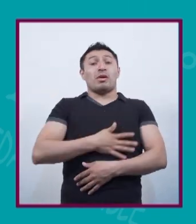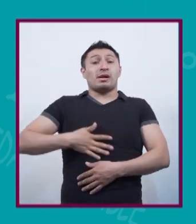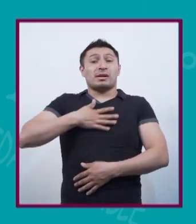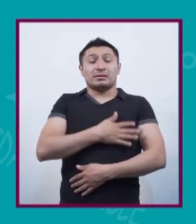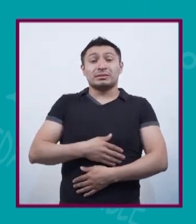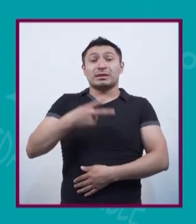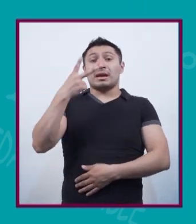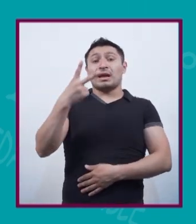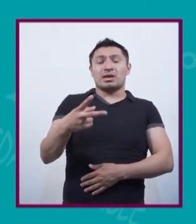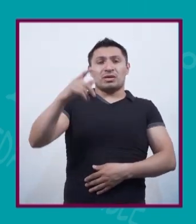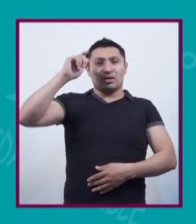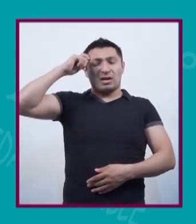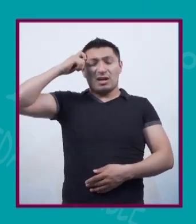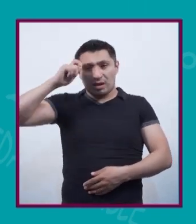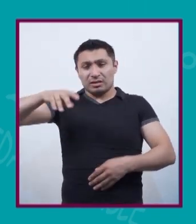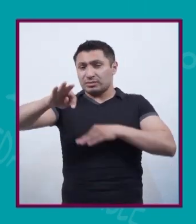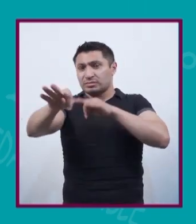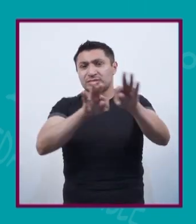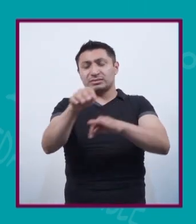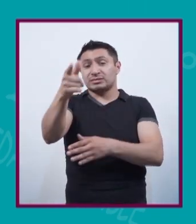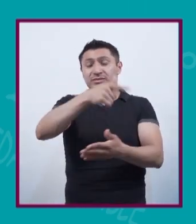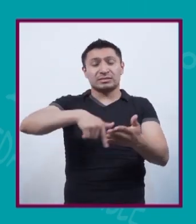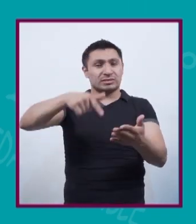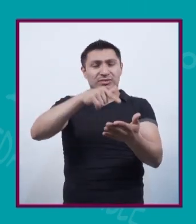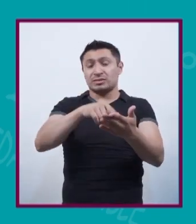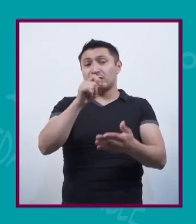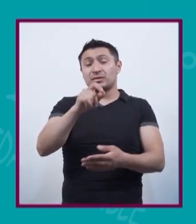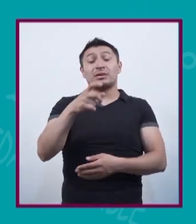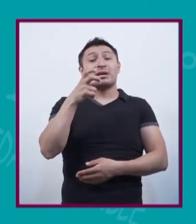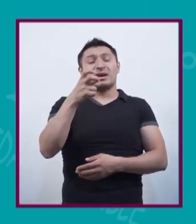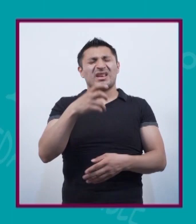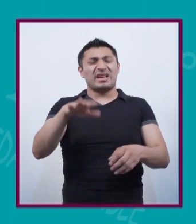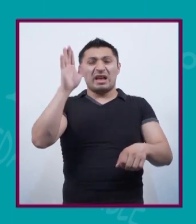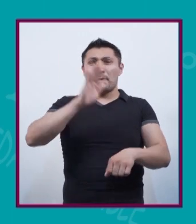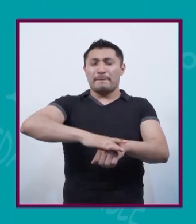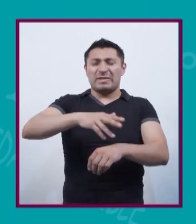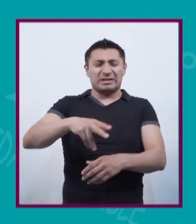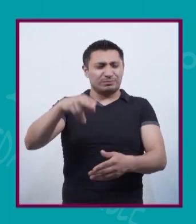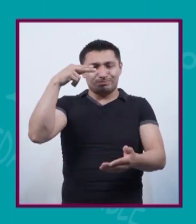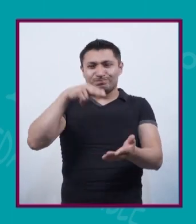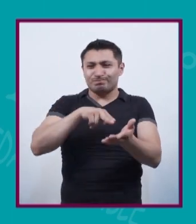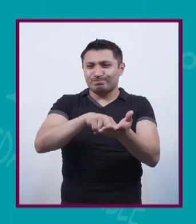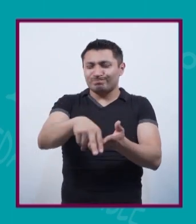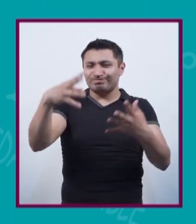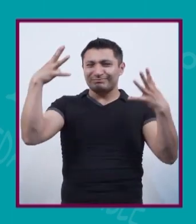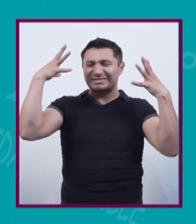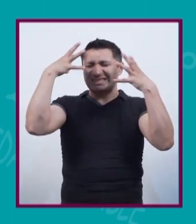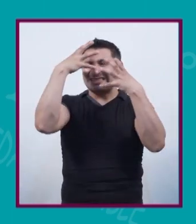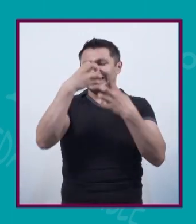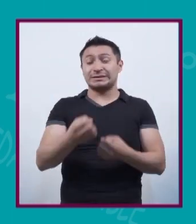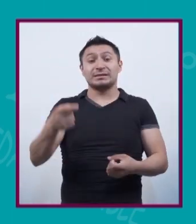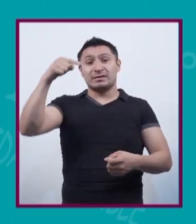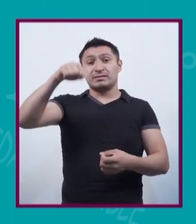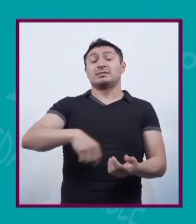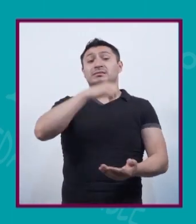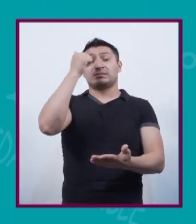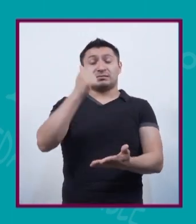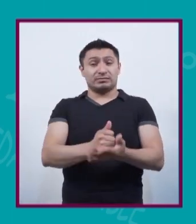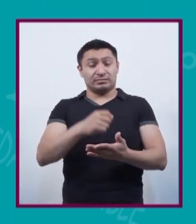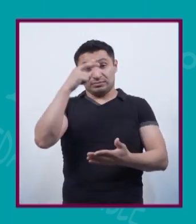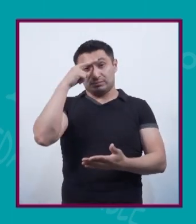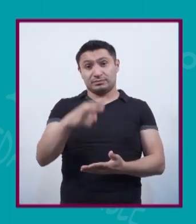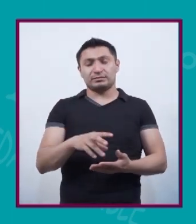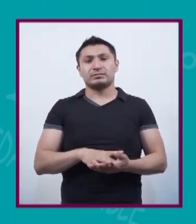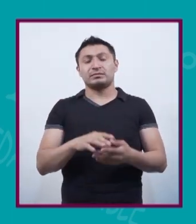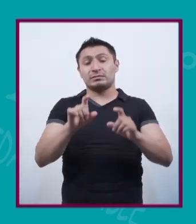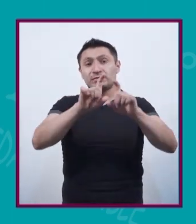y dos criadas que trabajaban en el lugar. Este crimen es uno de los más negros de los que se han cometido en nuestra ciudad. En